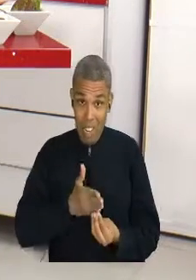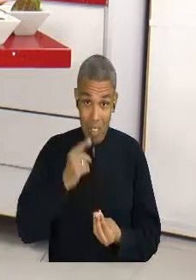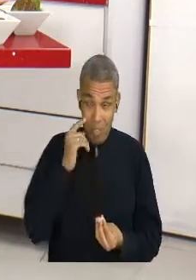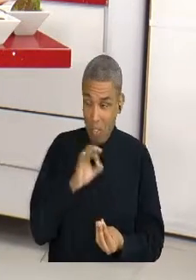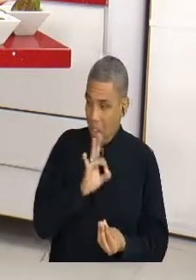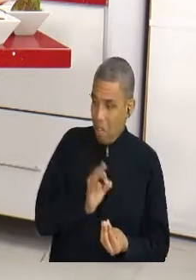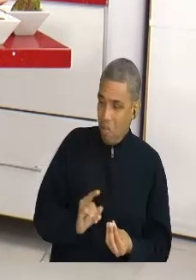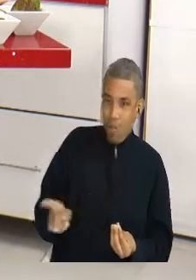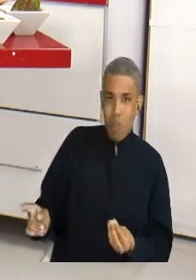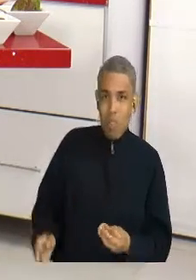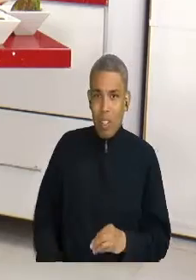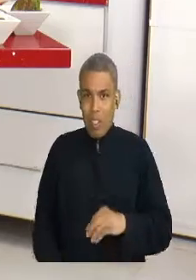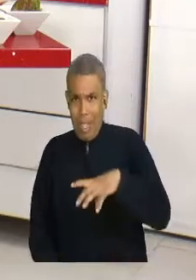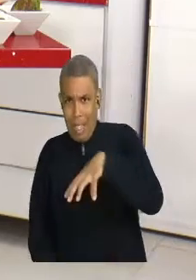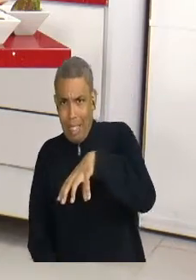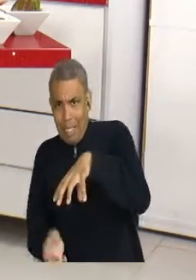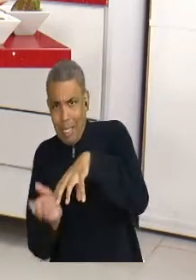empezar.